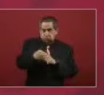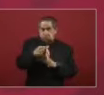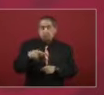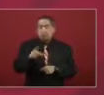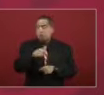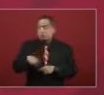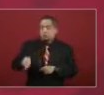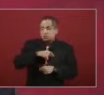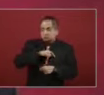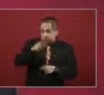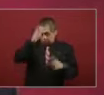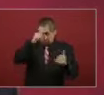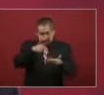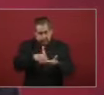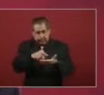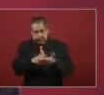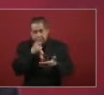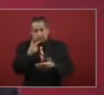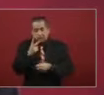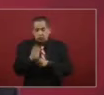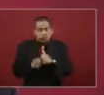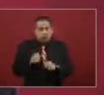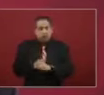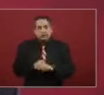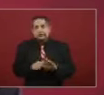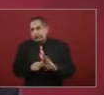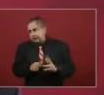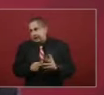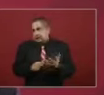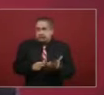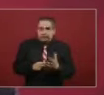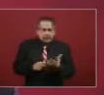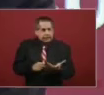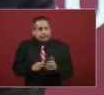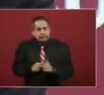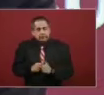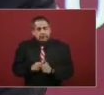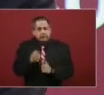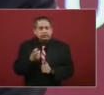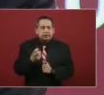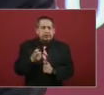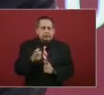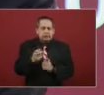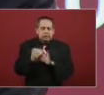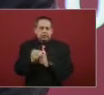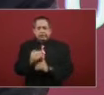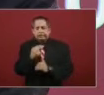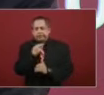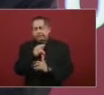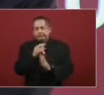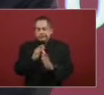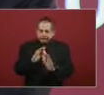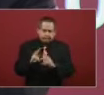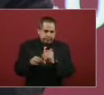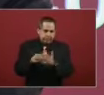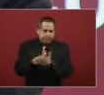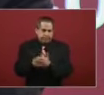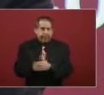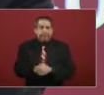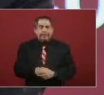acuerdo dice 2 años. Entonces, esta es una limitante.